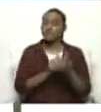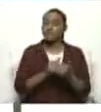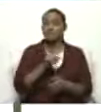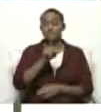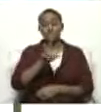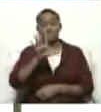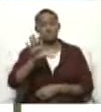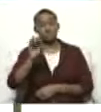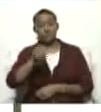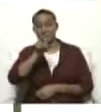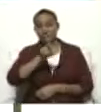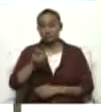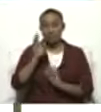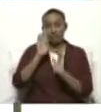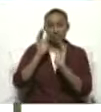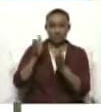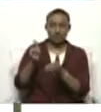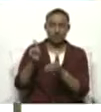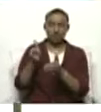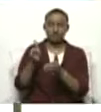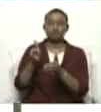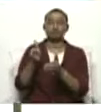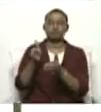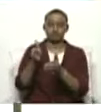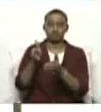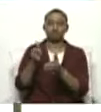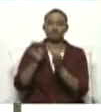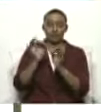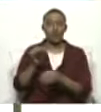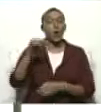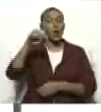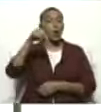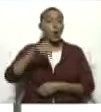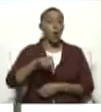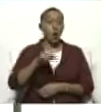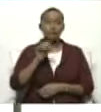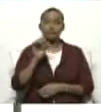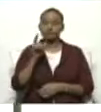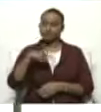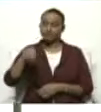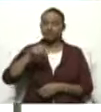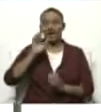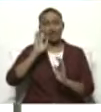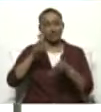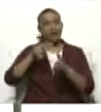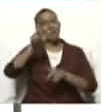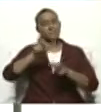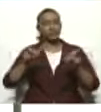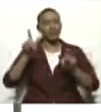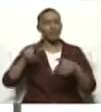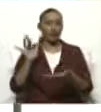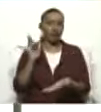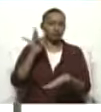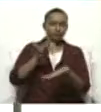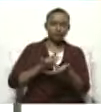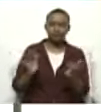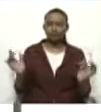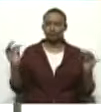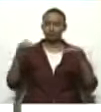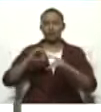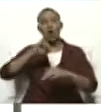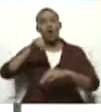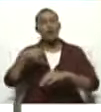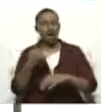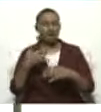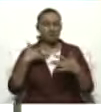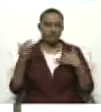45.150 personas atendidas, sin contar la que estamos hoy atendiendo en esta jornada. Del total, quiero